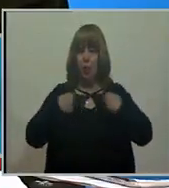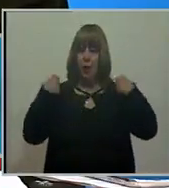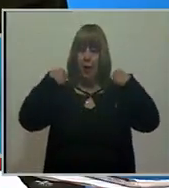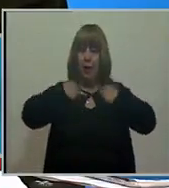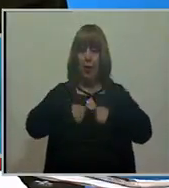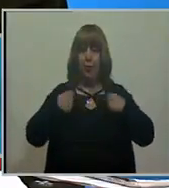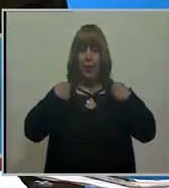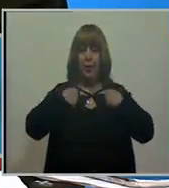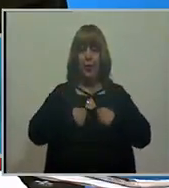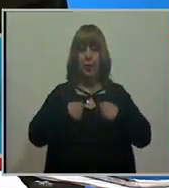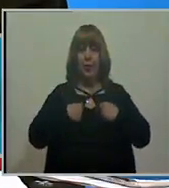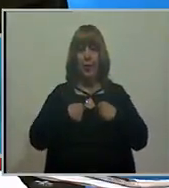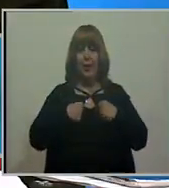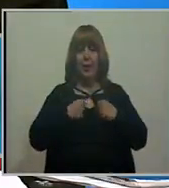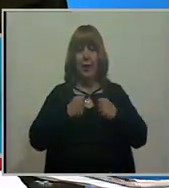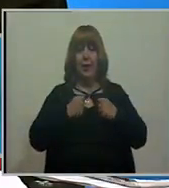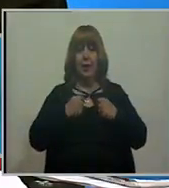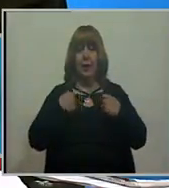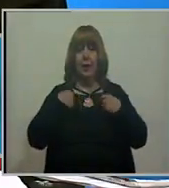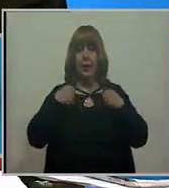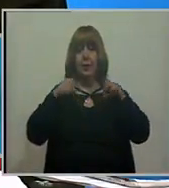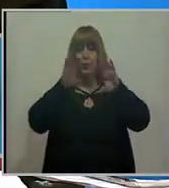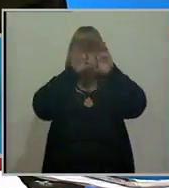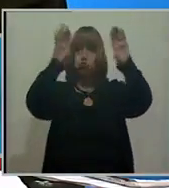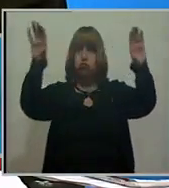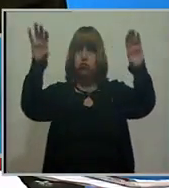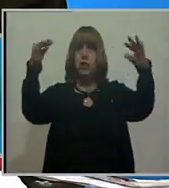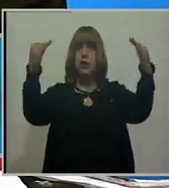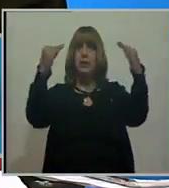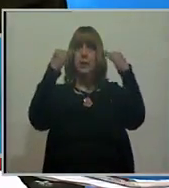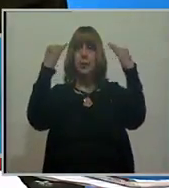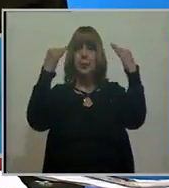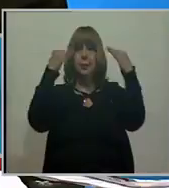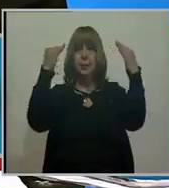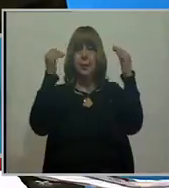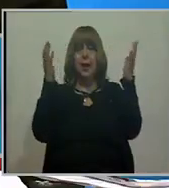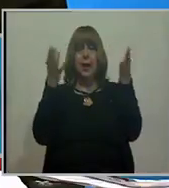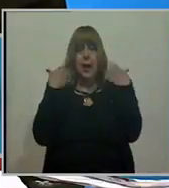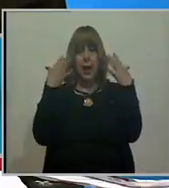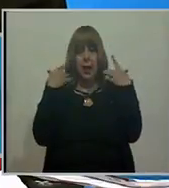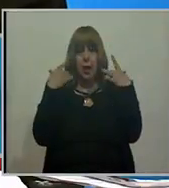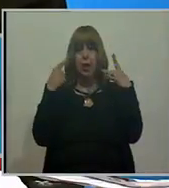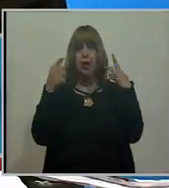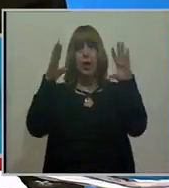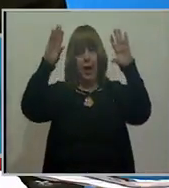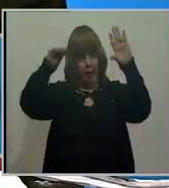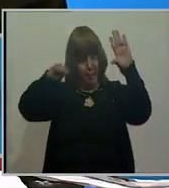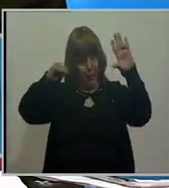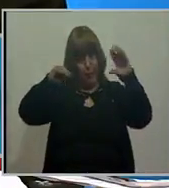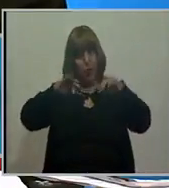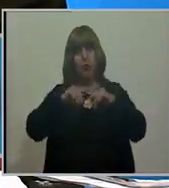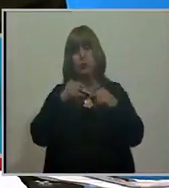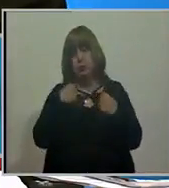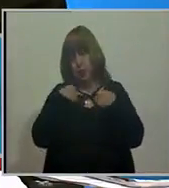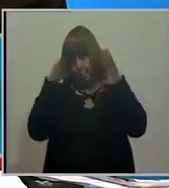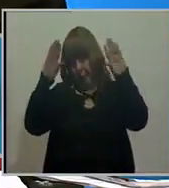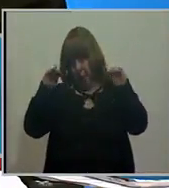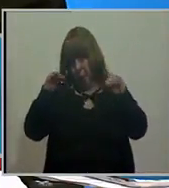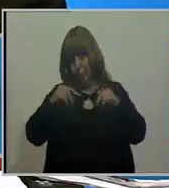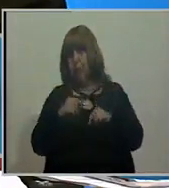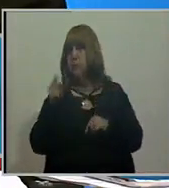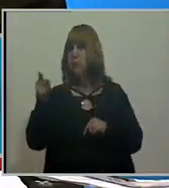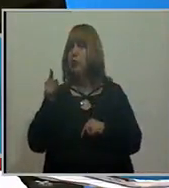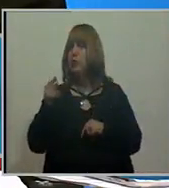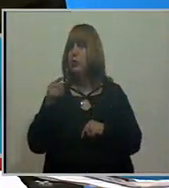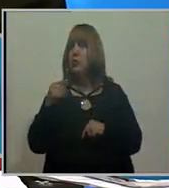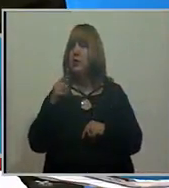la calefacción. Gorrito. ¿Vos? A mí me miran. Sí. ¿Qué haces vos para ahorrar gas?